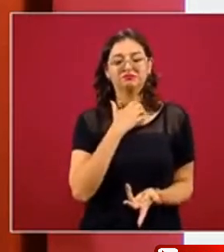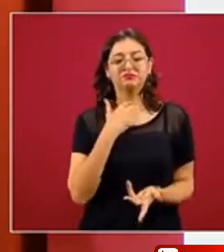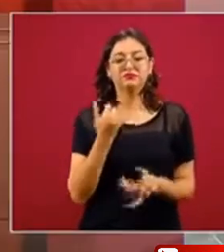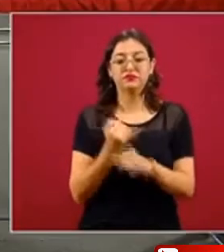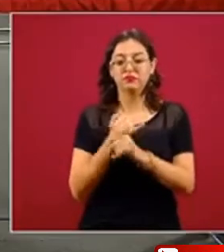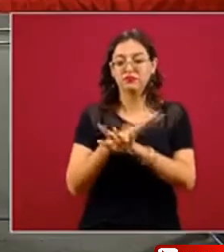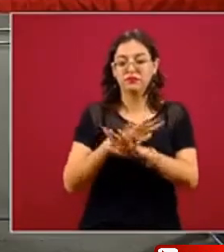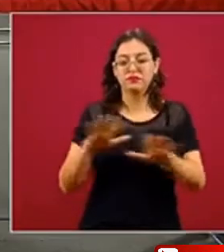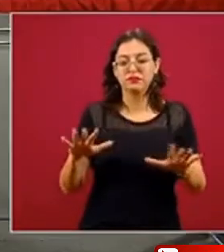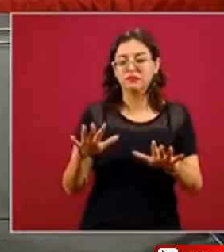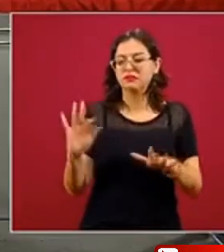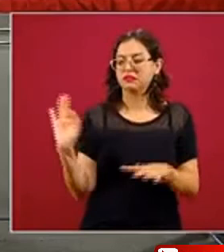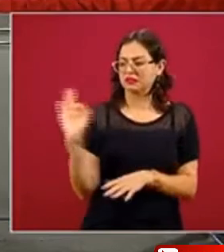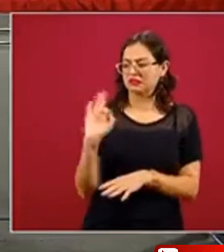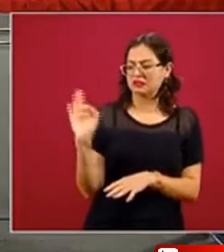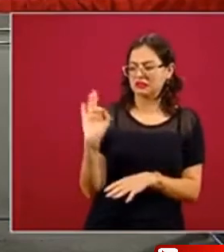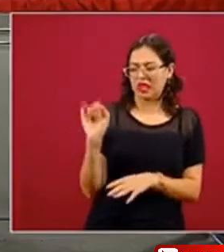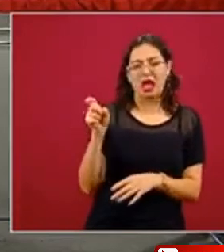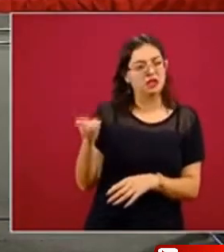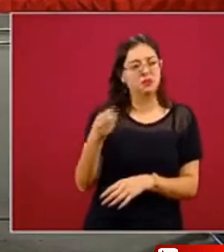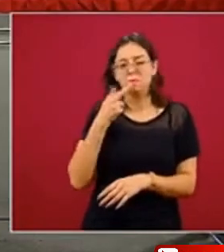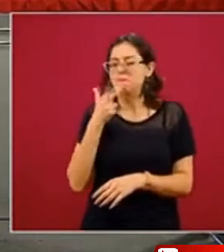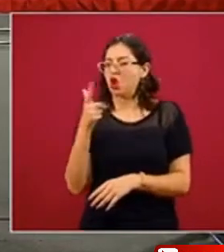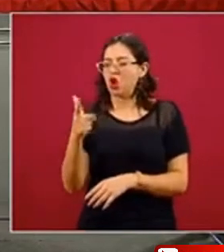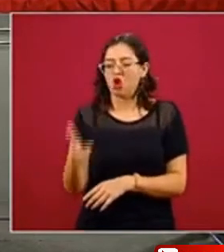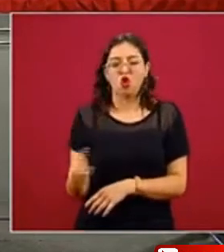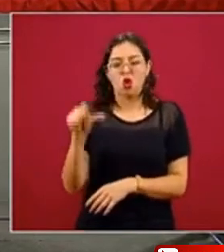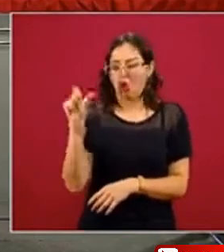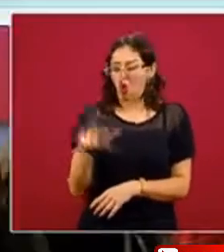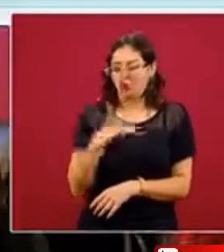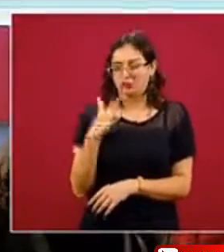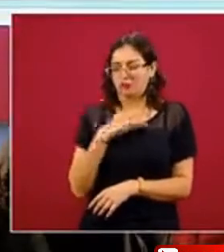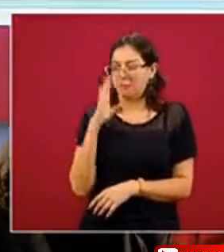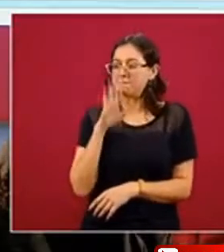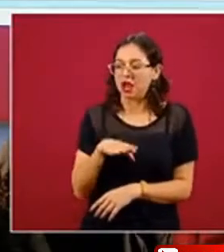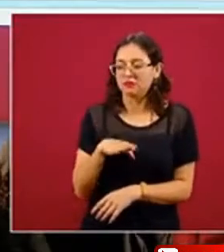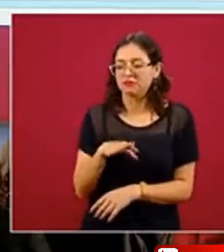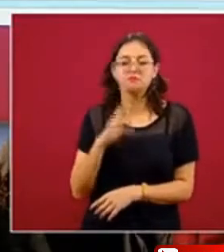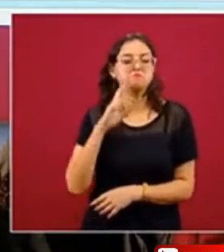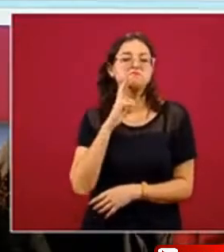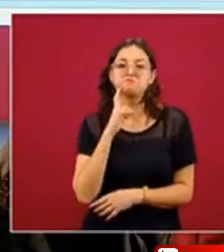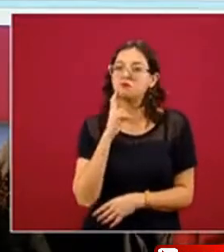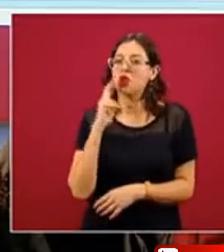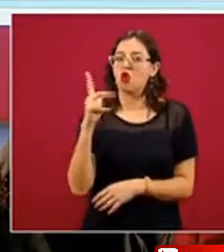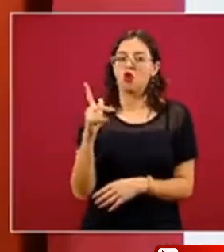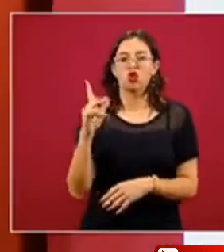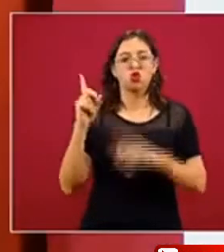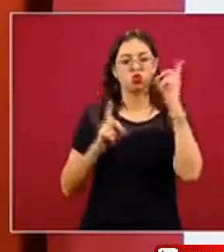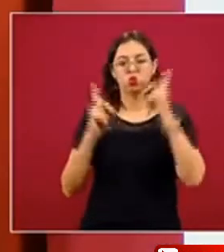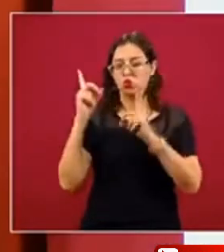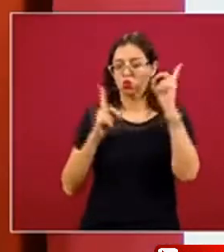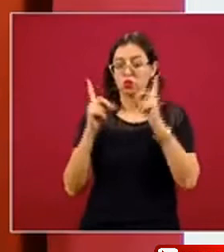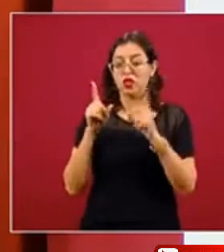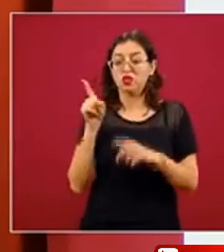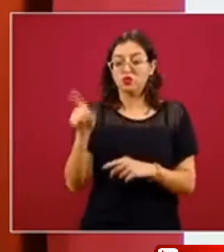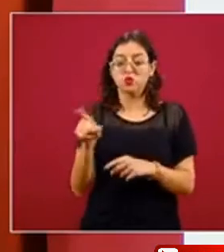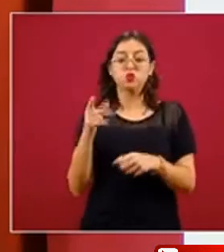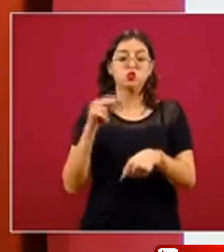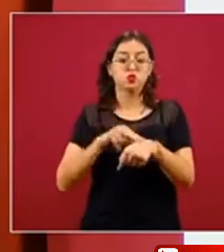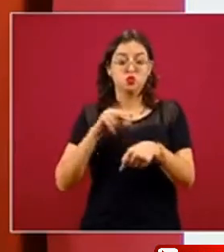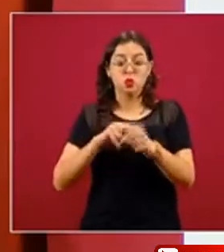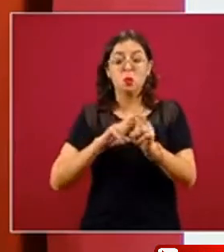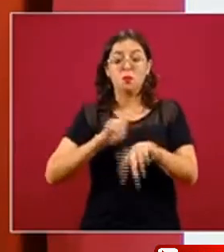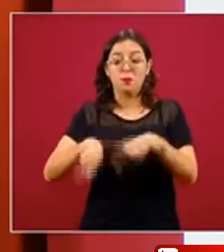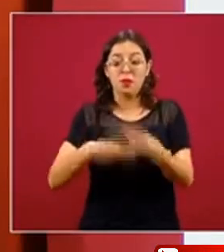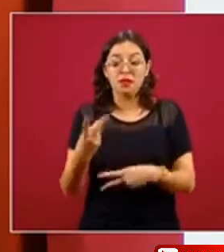información desde la sospecha. La sospecha es inmediata en cuanto una persona acude a las unidades de salud o